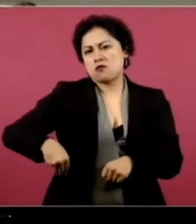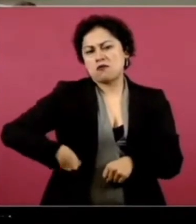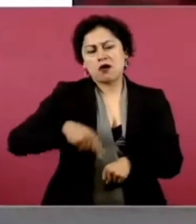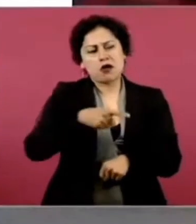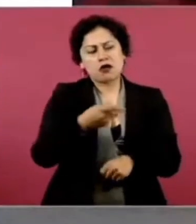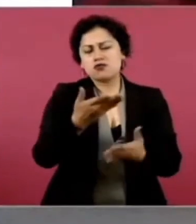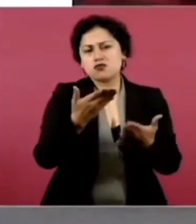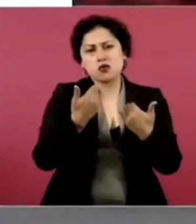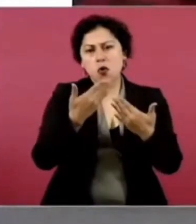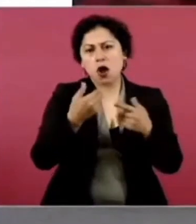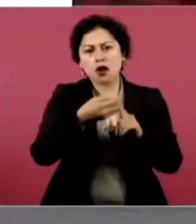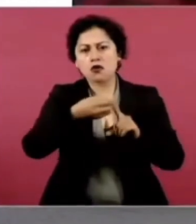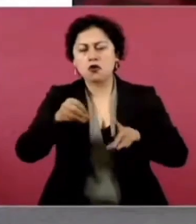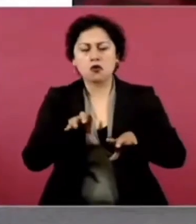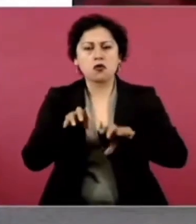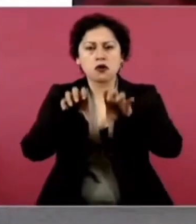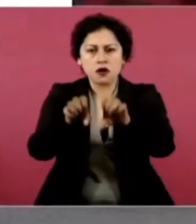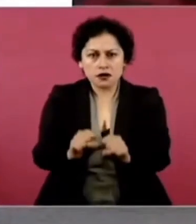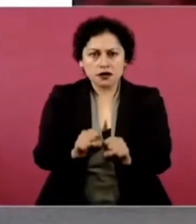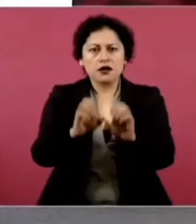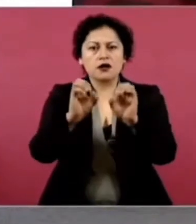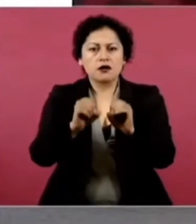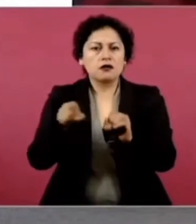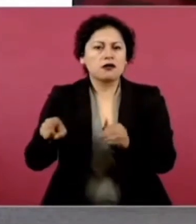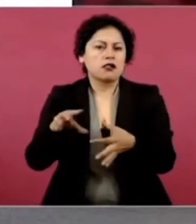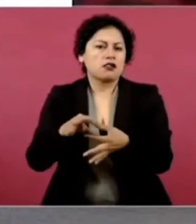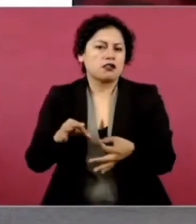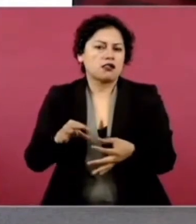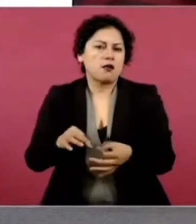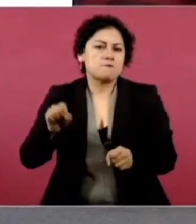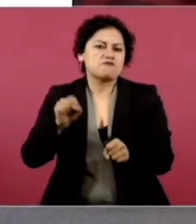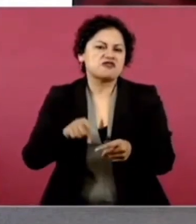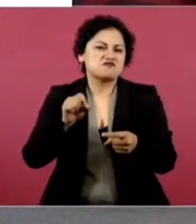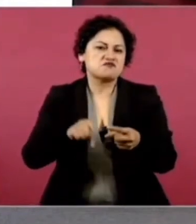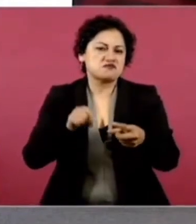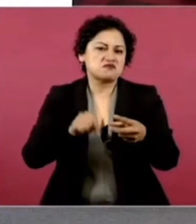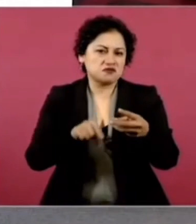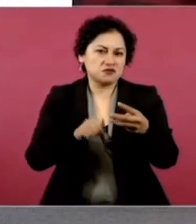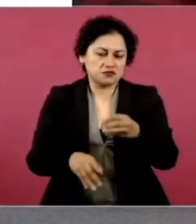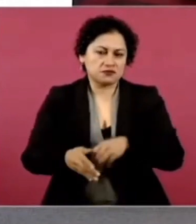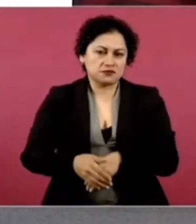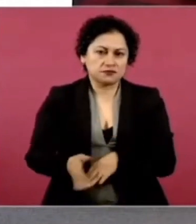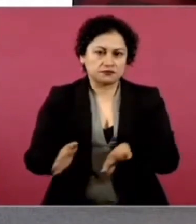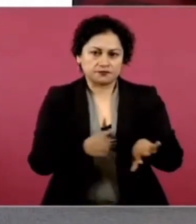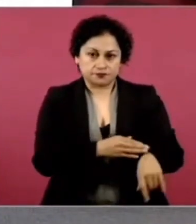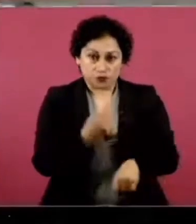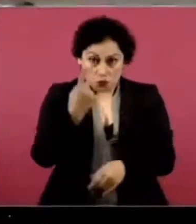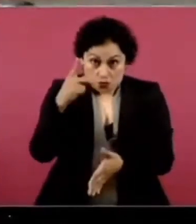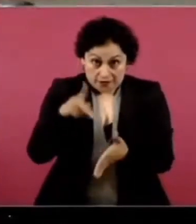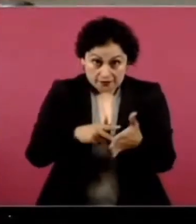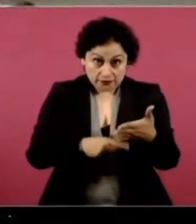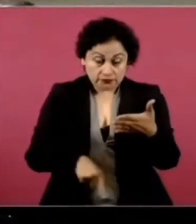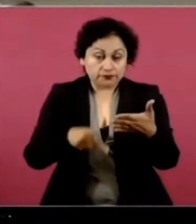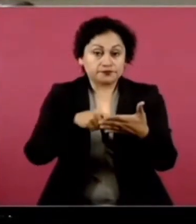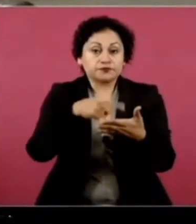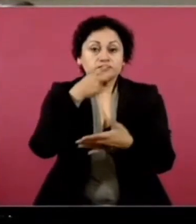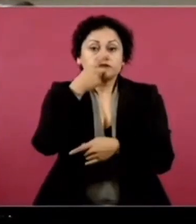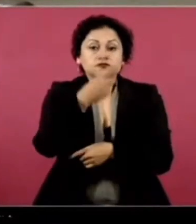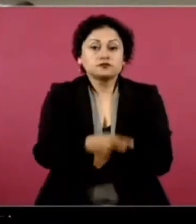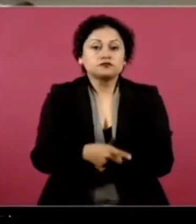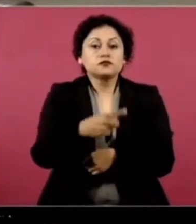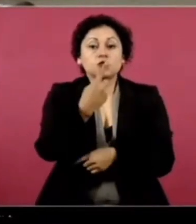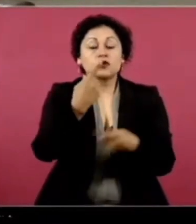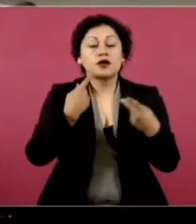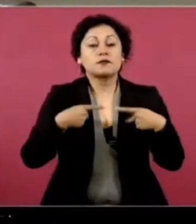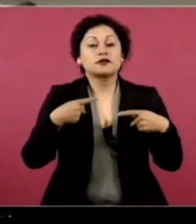y con mecánicas reiterativas. En un caso, indebidamente calificó de ilegal la detención de una